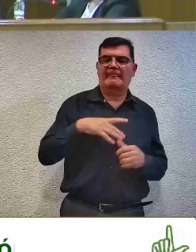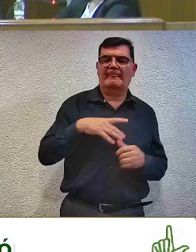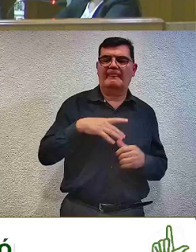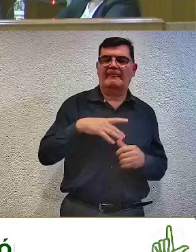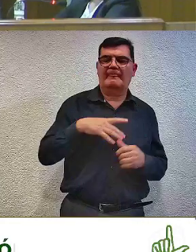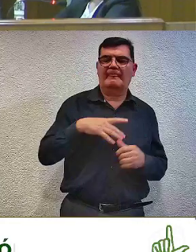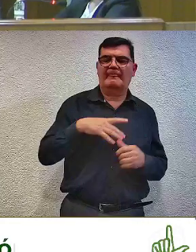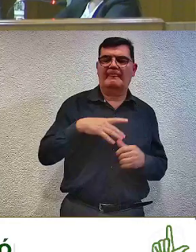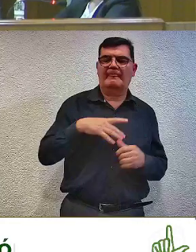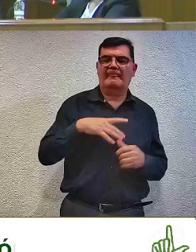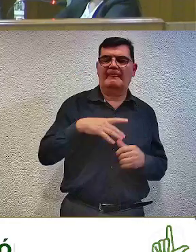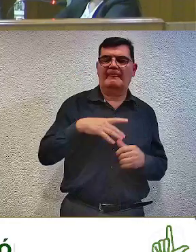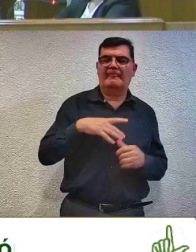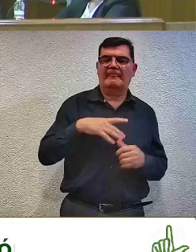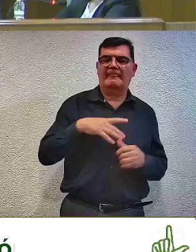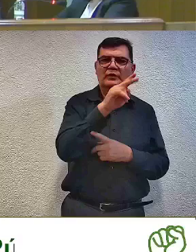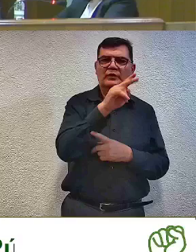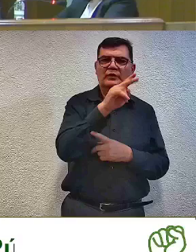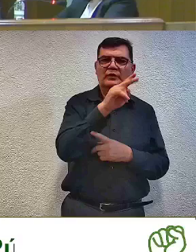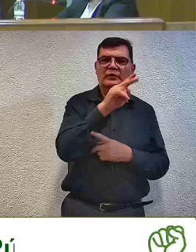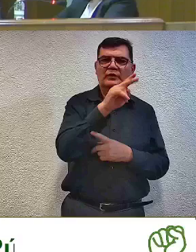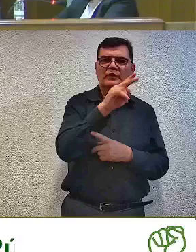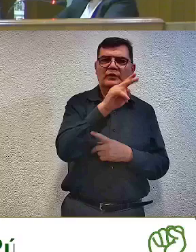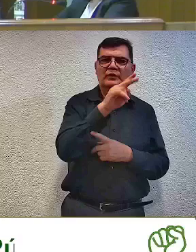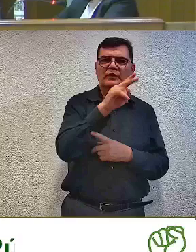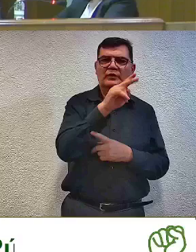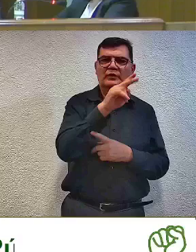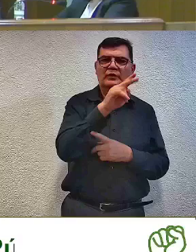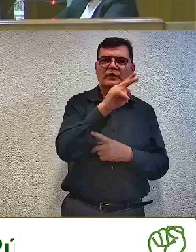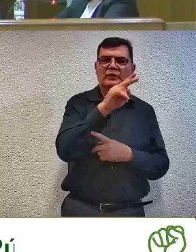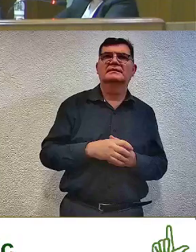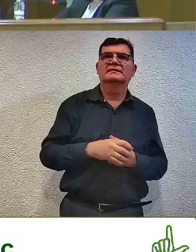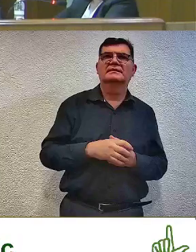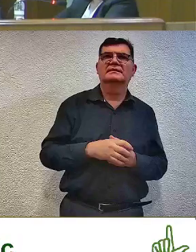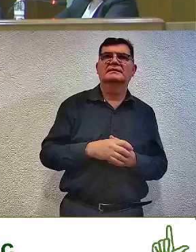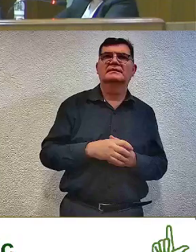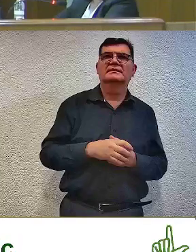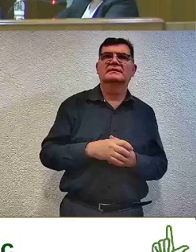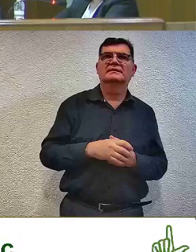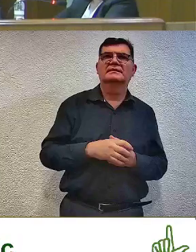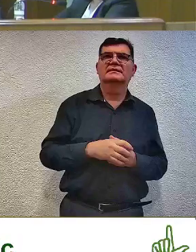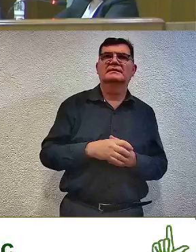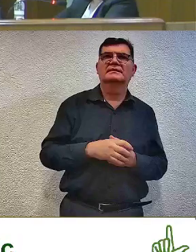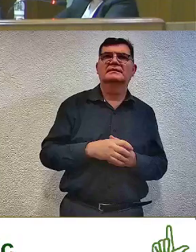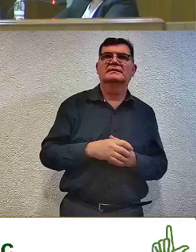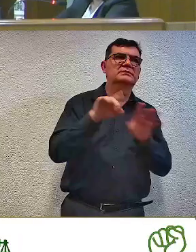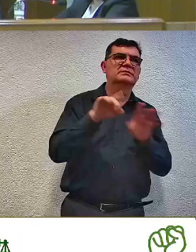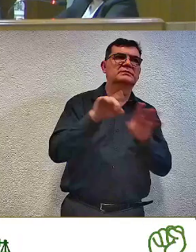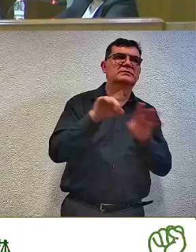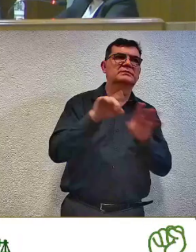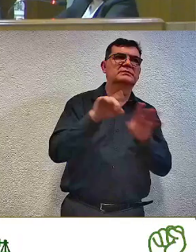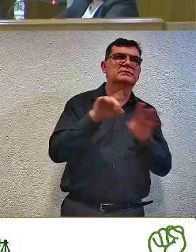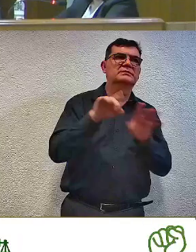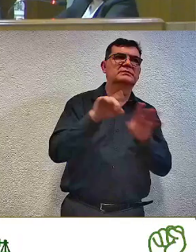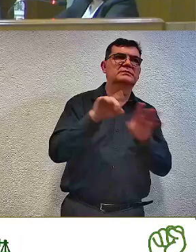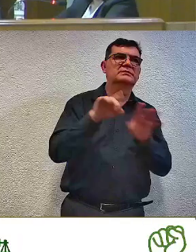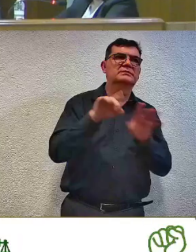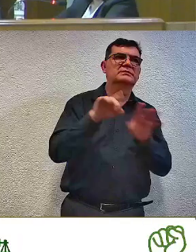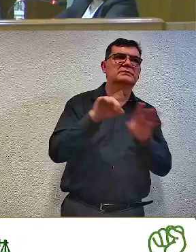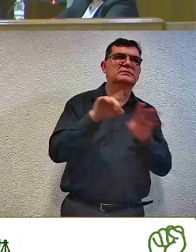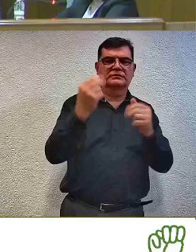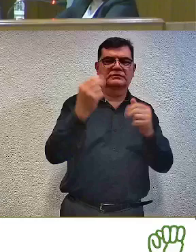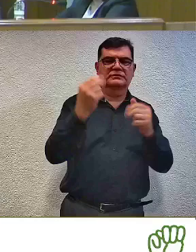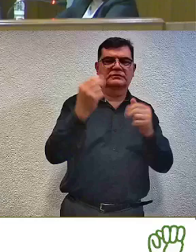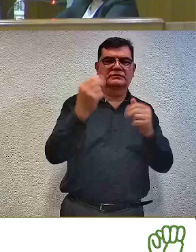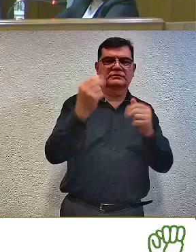Compareciente Florencio César Gaspar. Compareciente también Tribunal Electoral del Estado de Guerrero, asunto que fue turnado